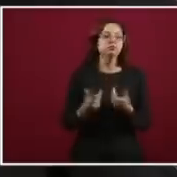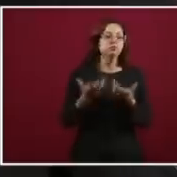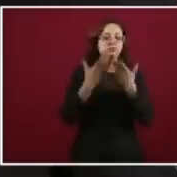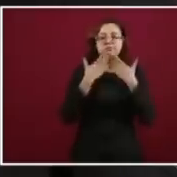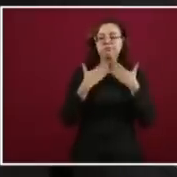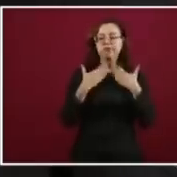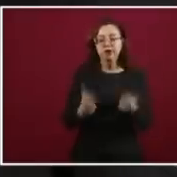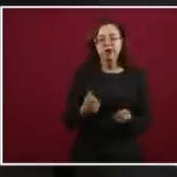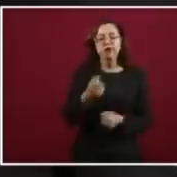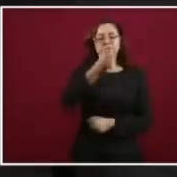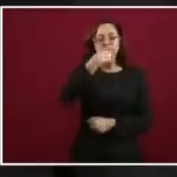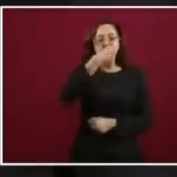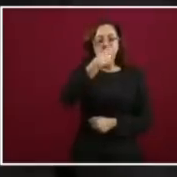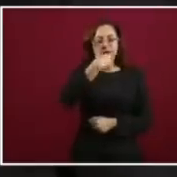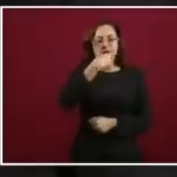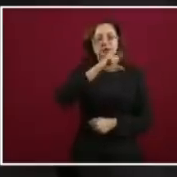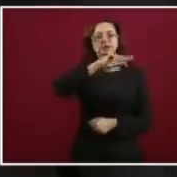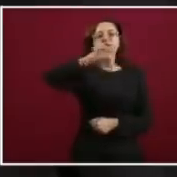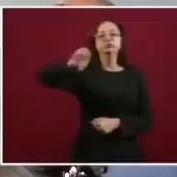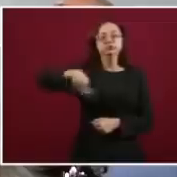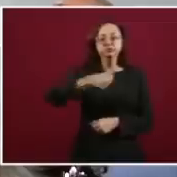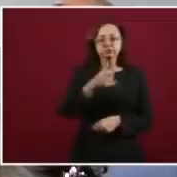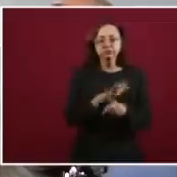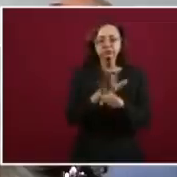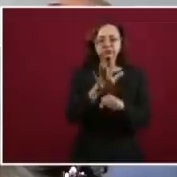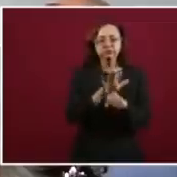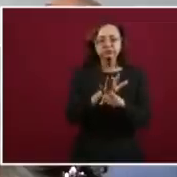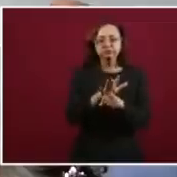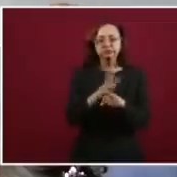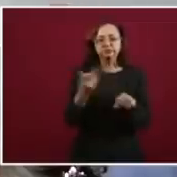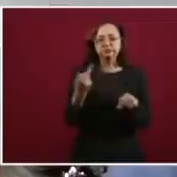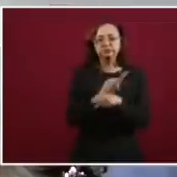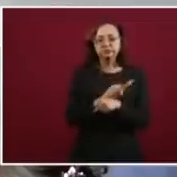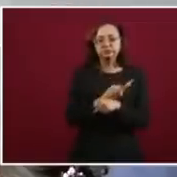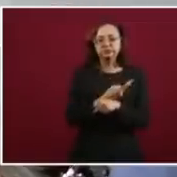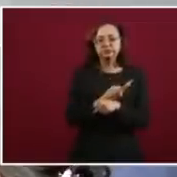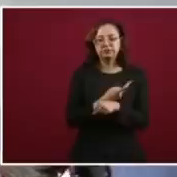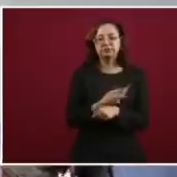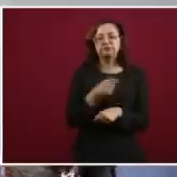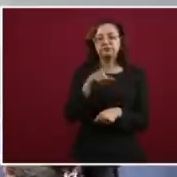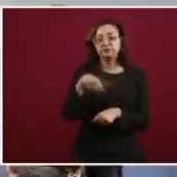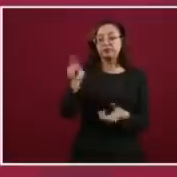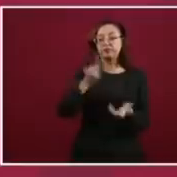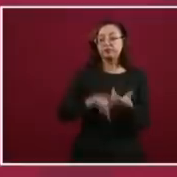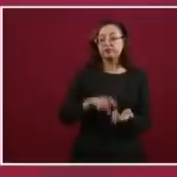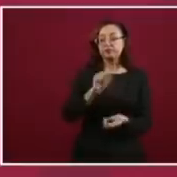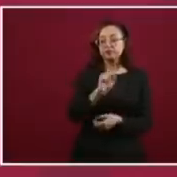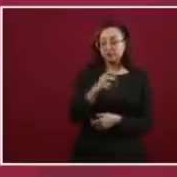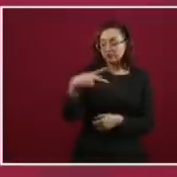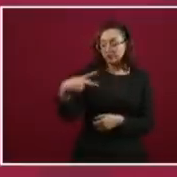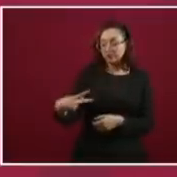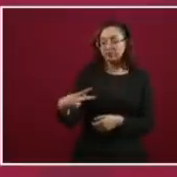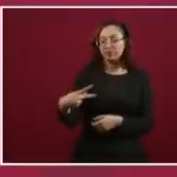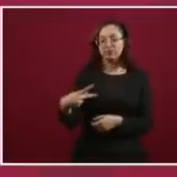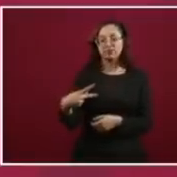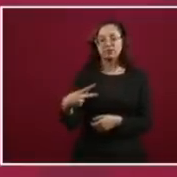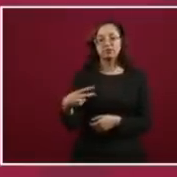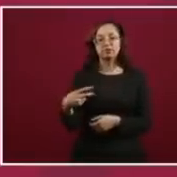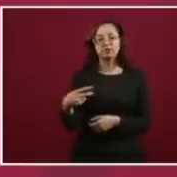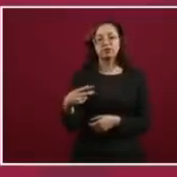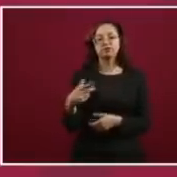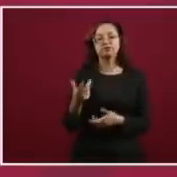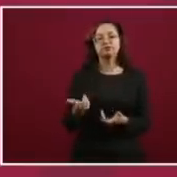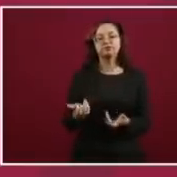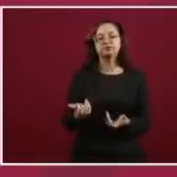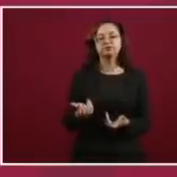medicamentos se limitaban en el llamado seguro popular el